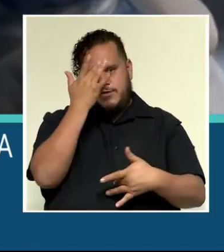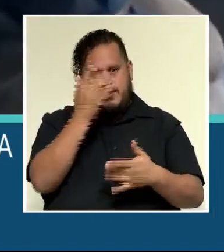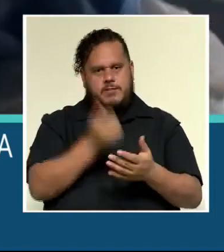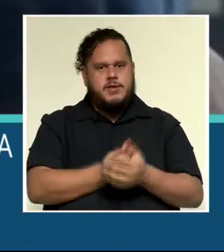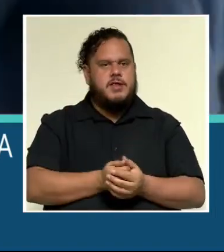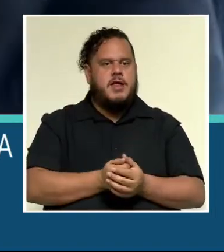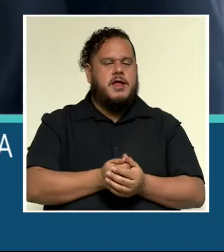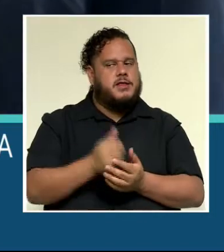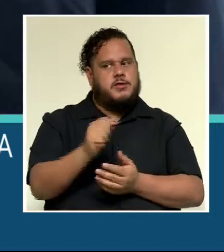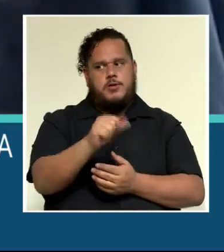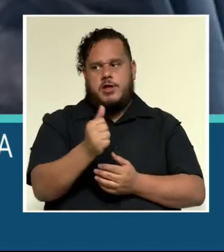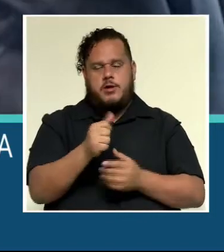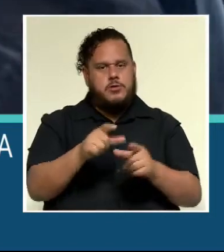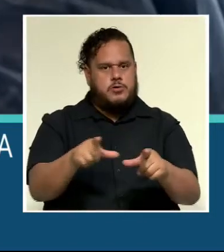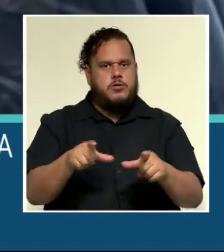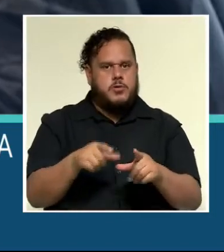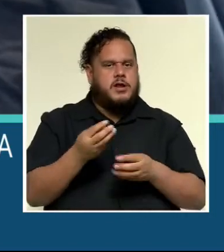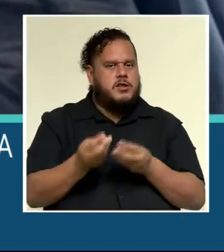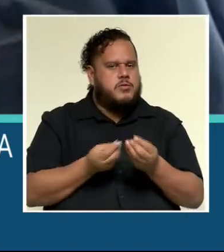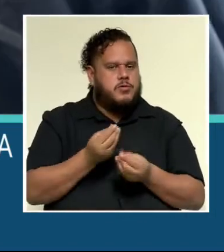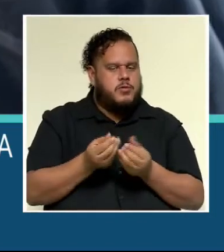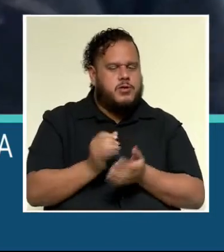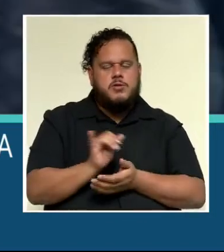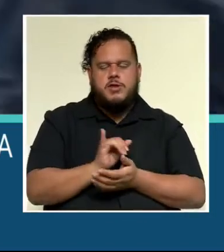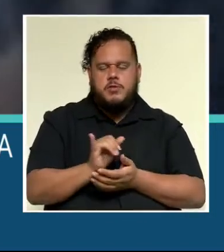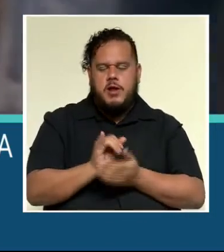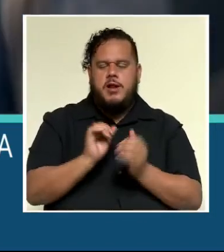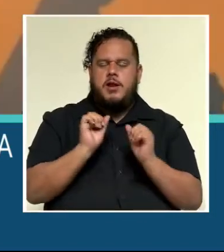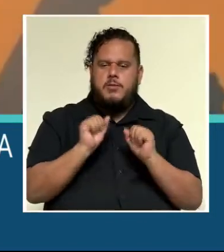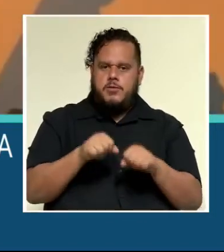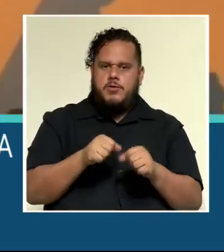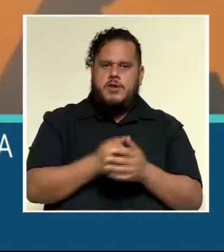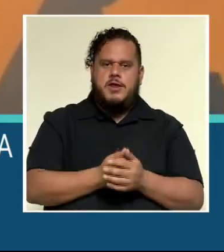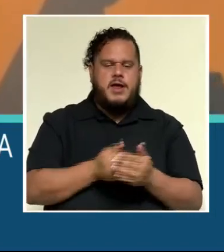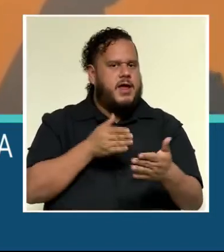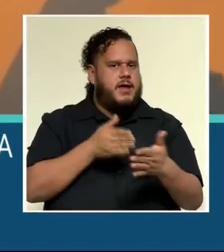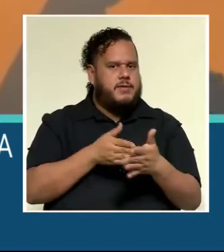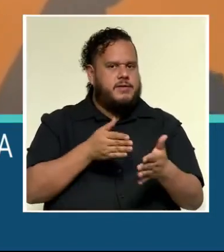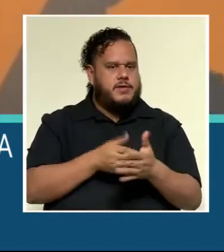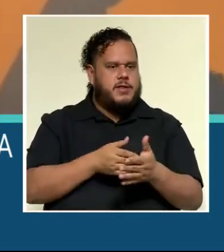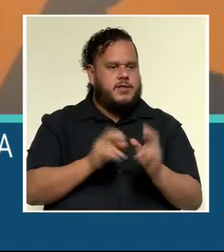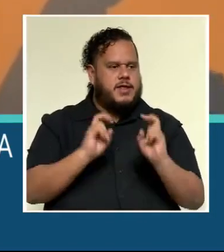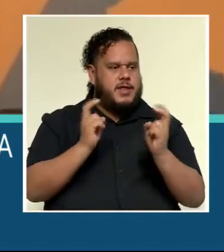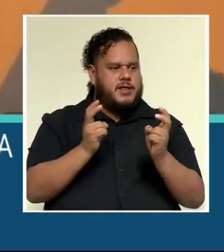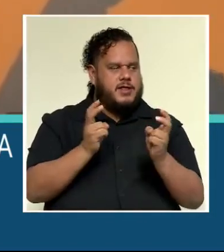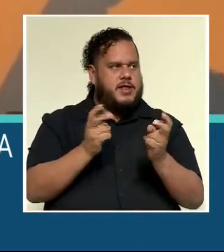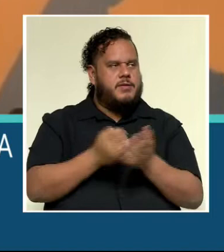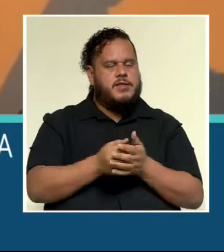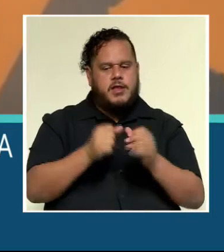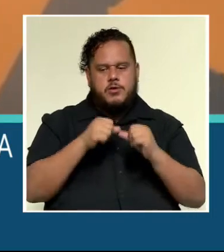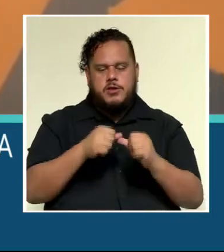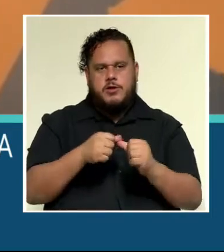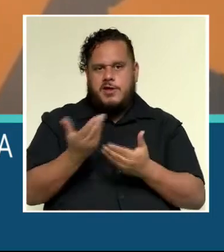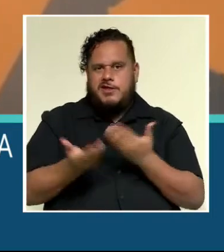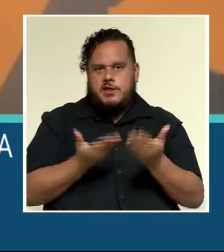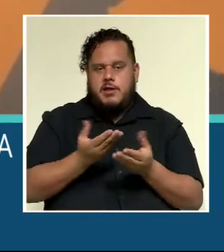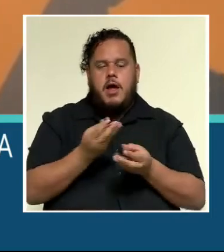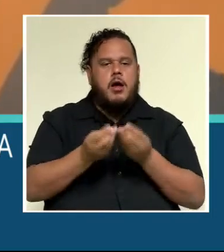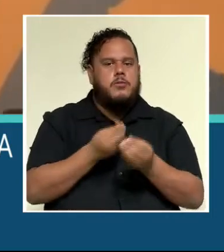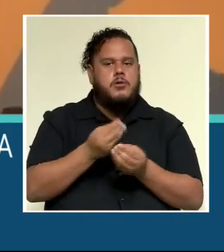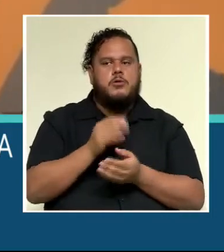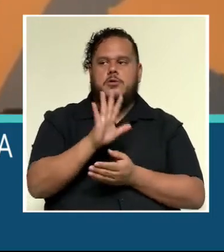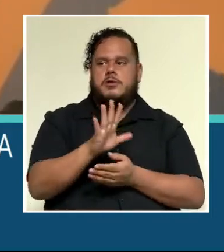que otros sectores productivos también podrían verse afectados en temas de continuidad de servicios, producto de que